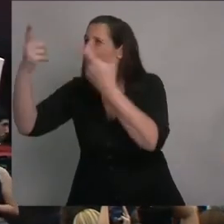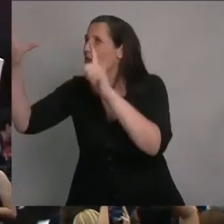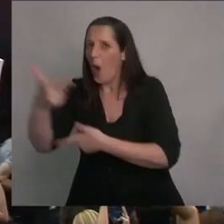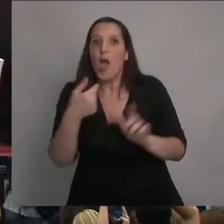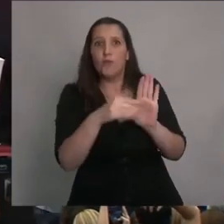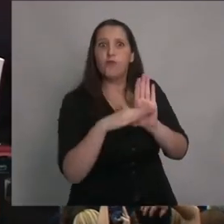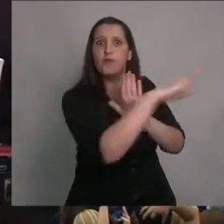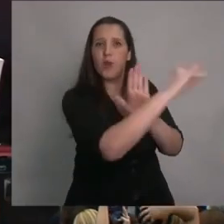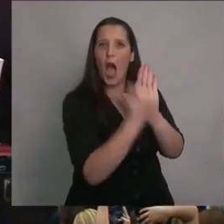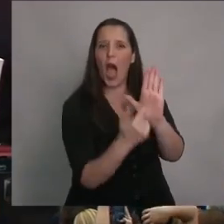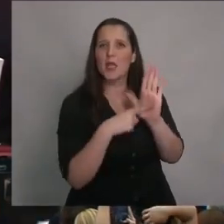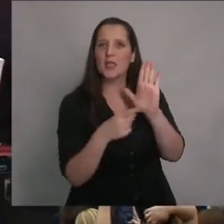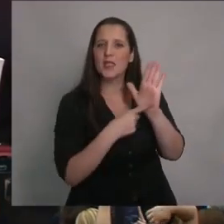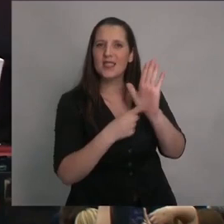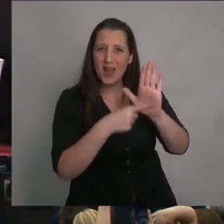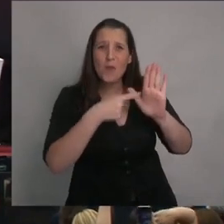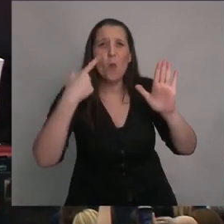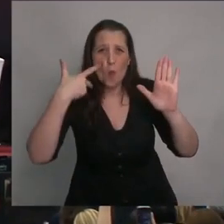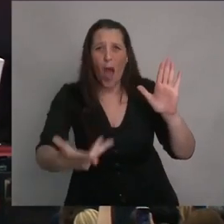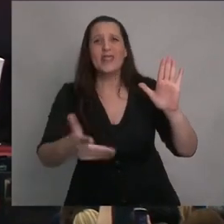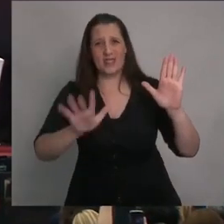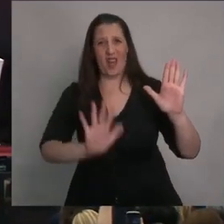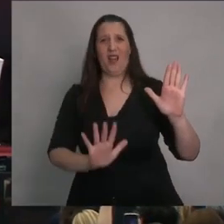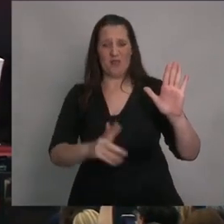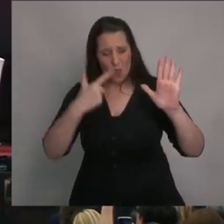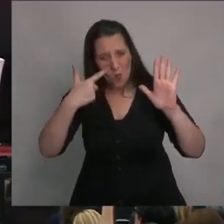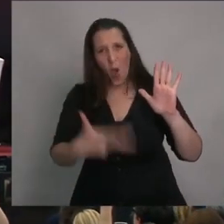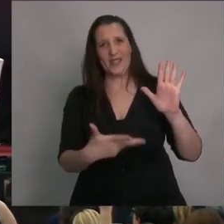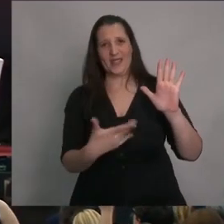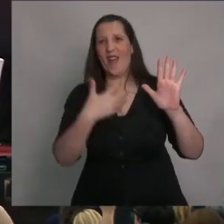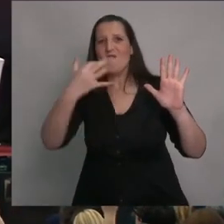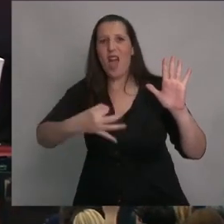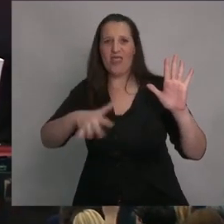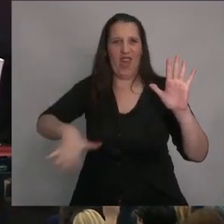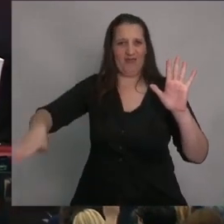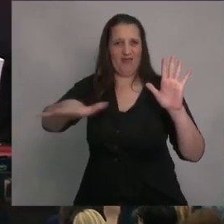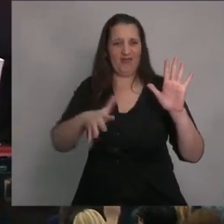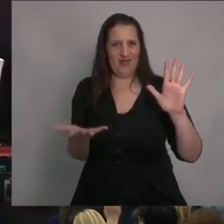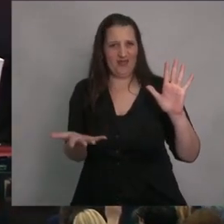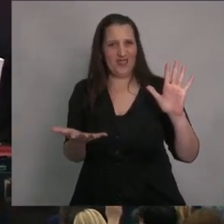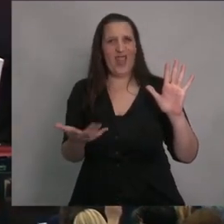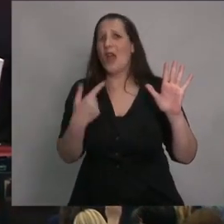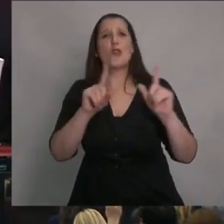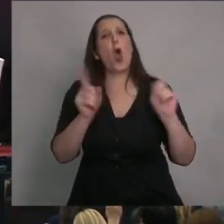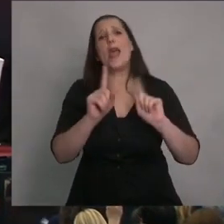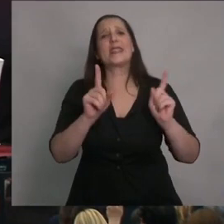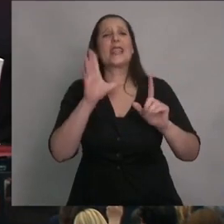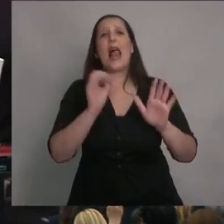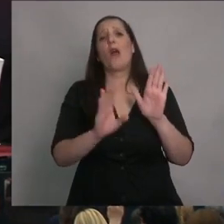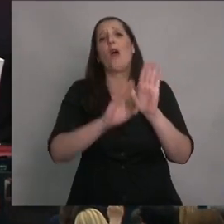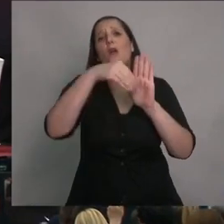que demuestra la artificialidad de este fenómeno y sus causas. No se trata de una curva